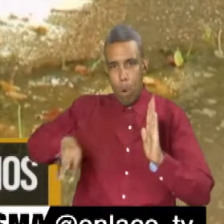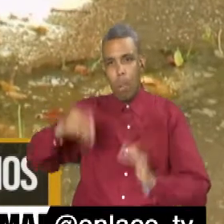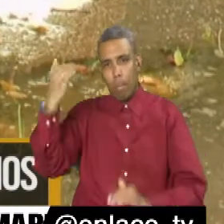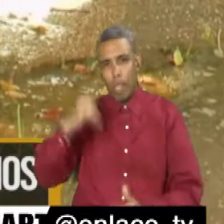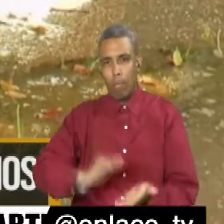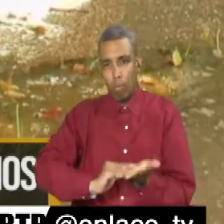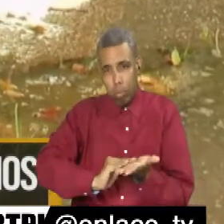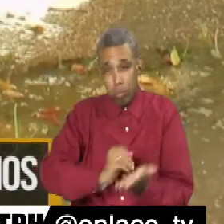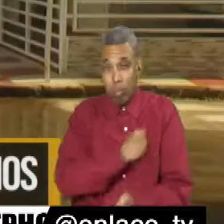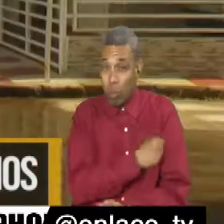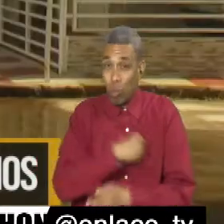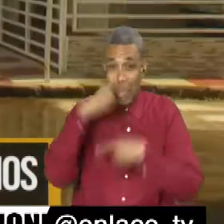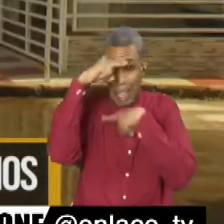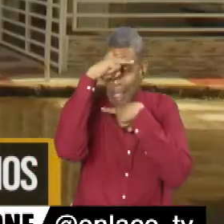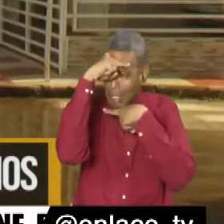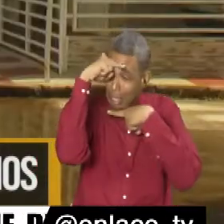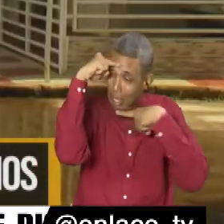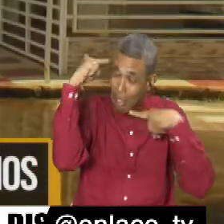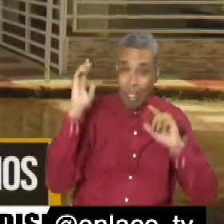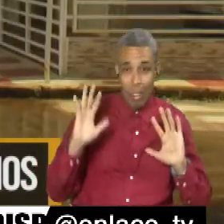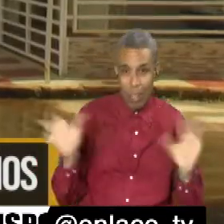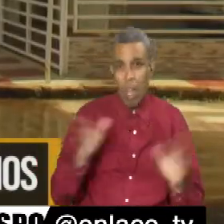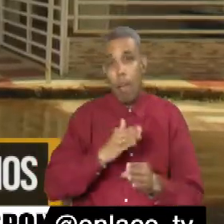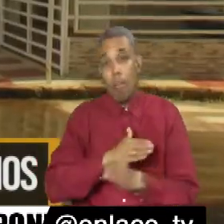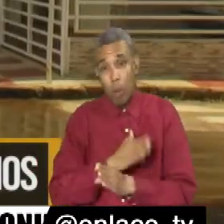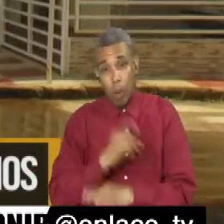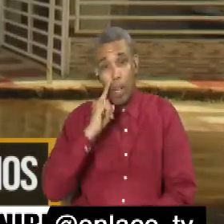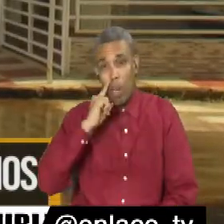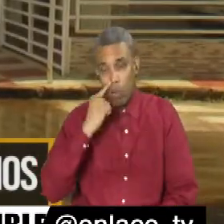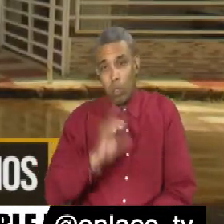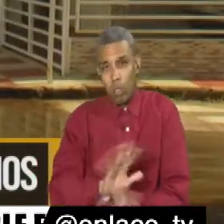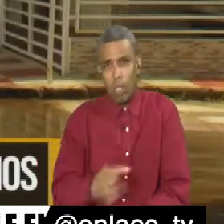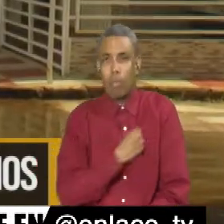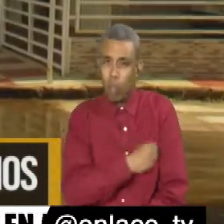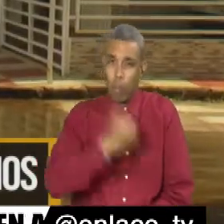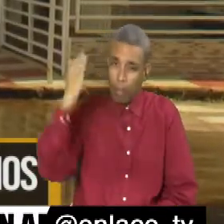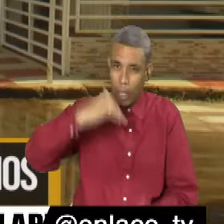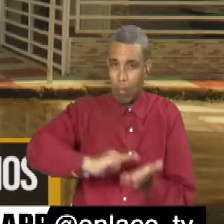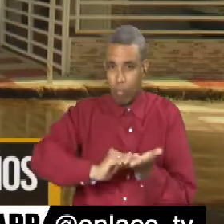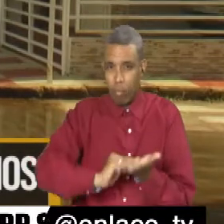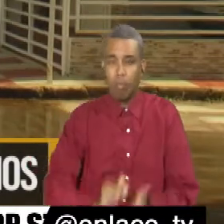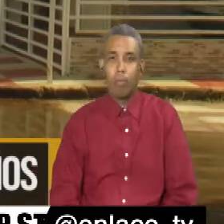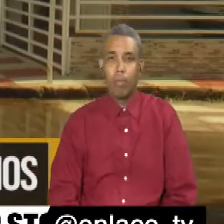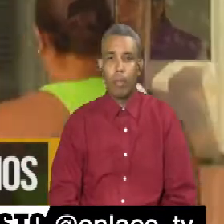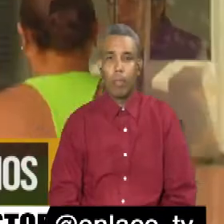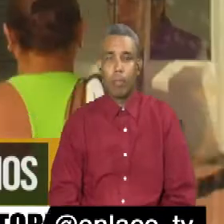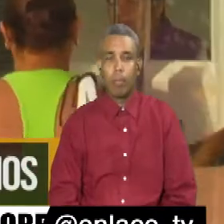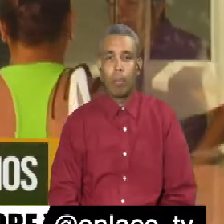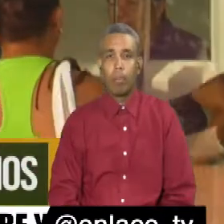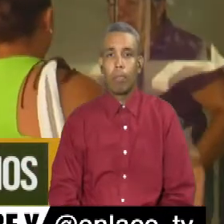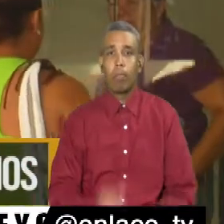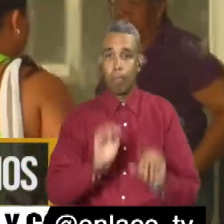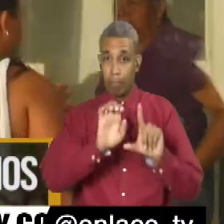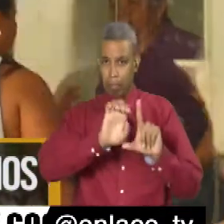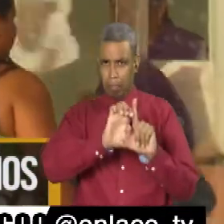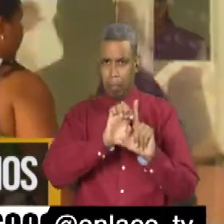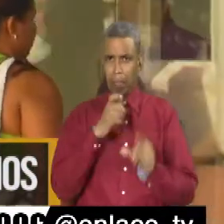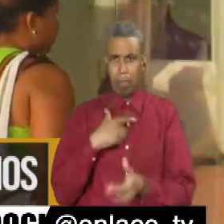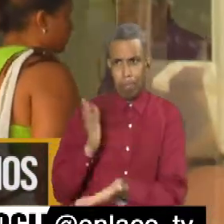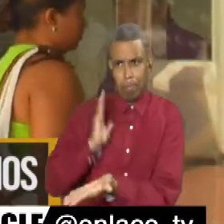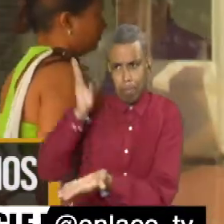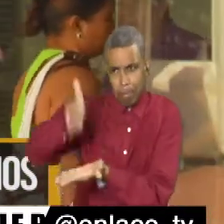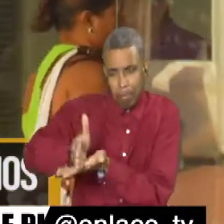aguantamos más con esta situación que tenemos nosotros aquí en este sector de Barranca Bermeja. Enlace Noticias buscó una respuesta con